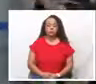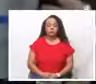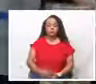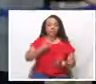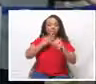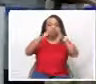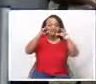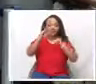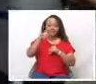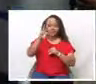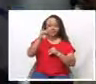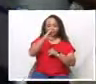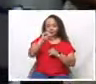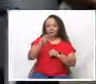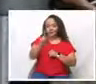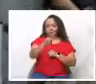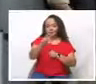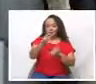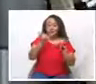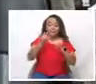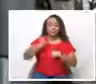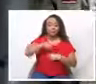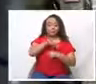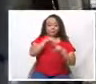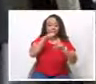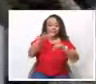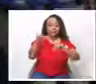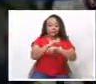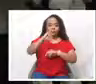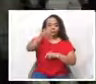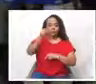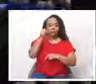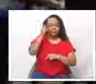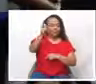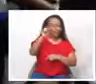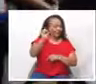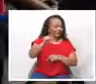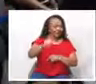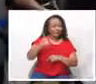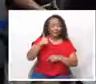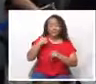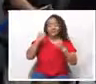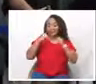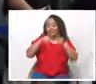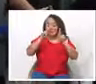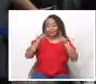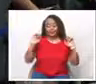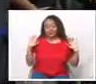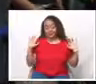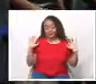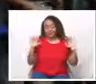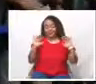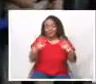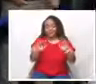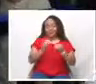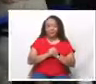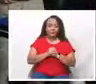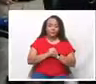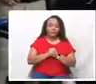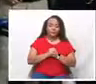Buenas tardes, Monte, compañeros. Acá nos encontramos en el aeropuerto Juan Santa María. Así es que hay una gran cantidad de personas, un